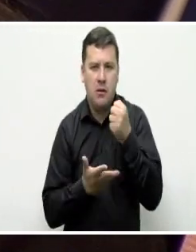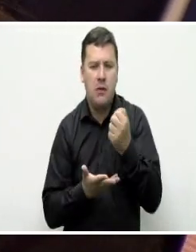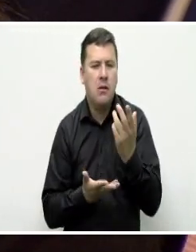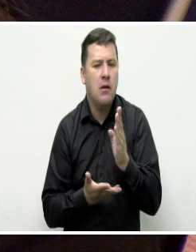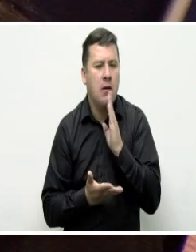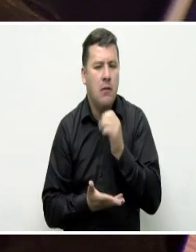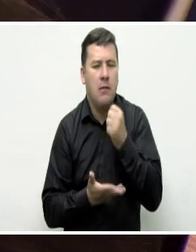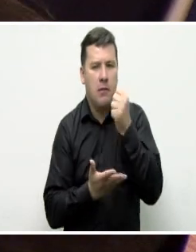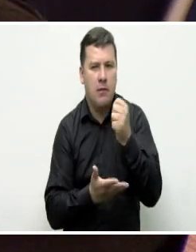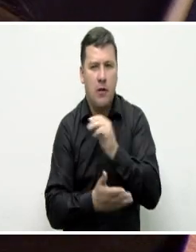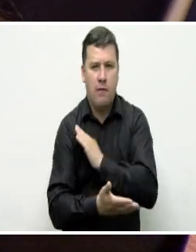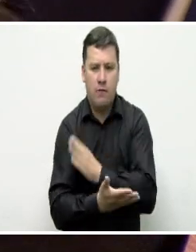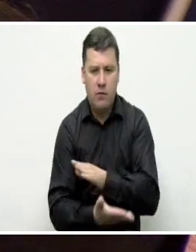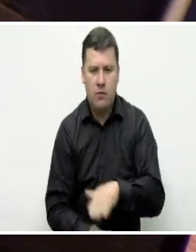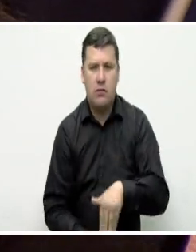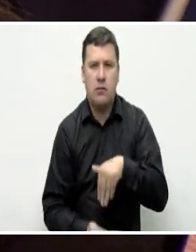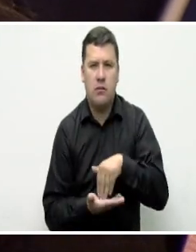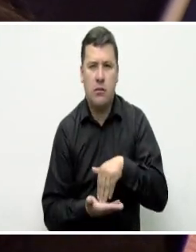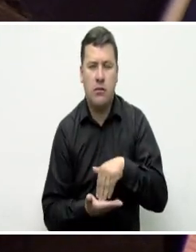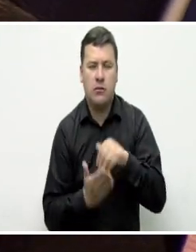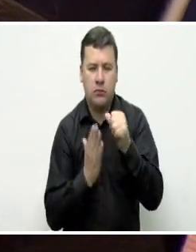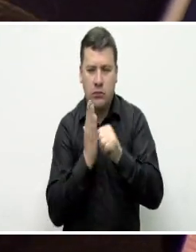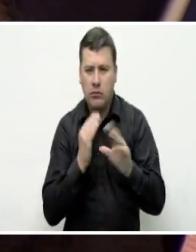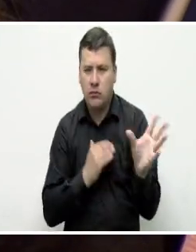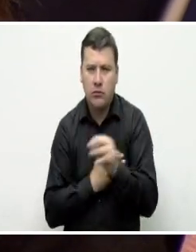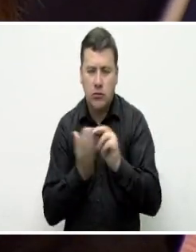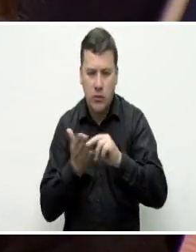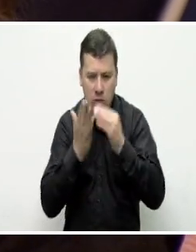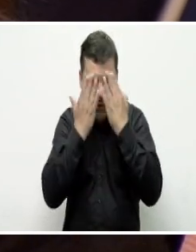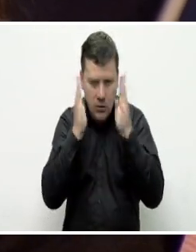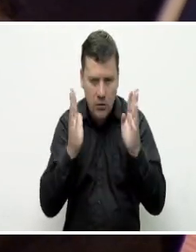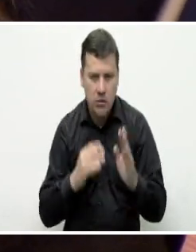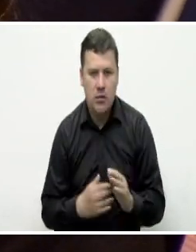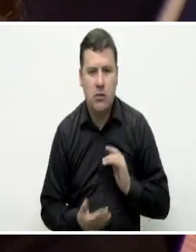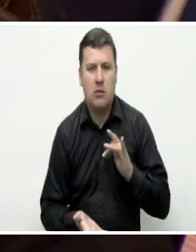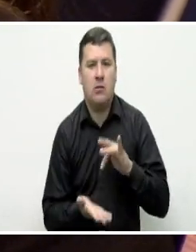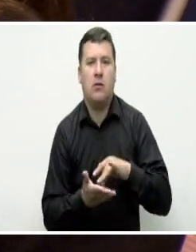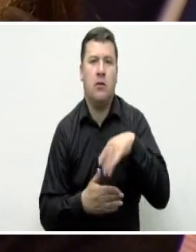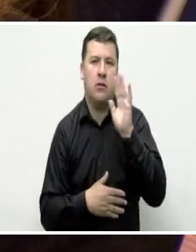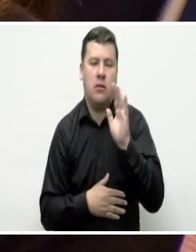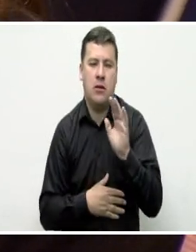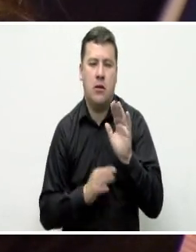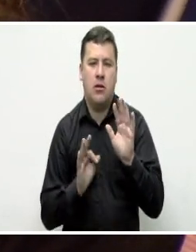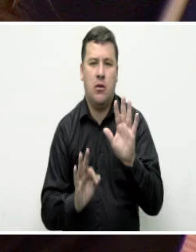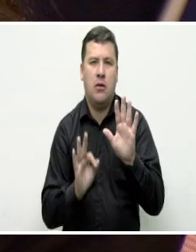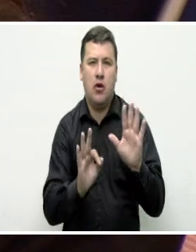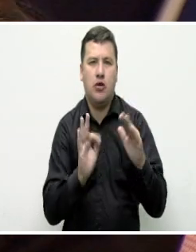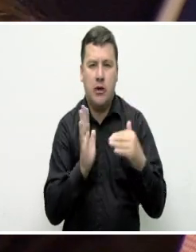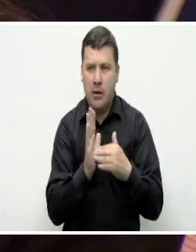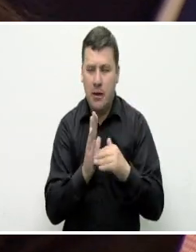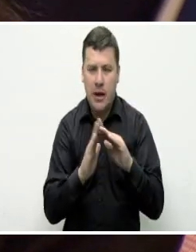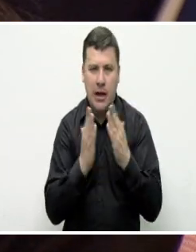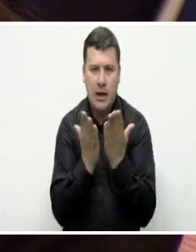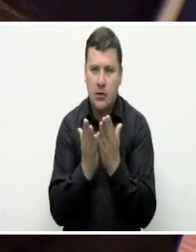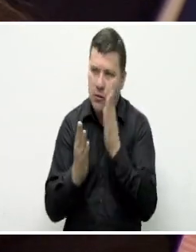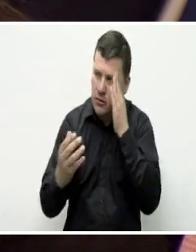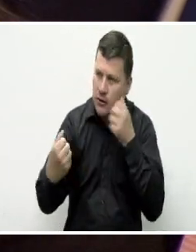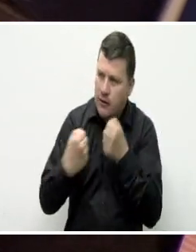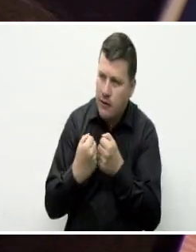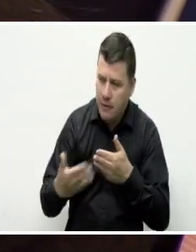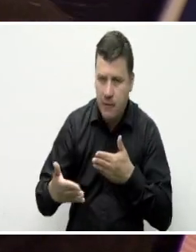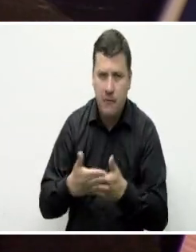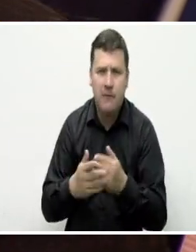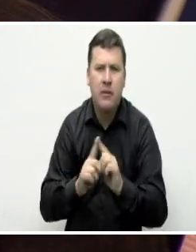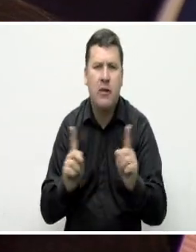fueron destinados a fortalecer el programa Todos Somos Democracia. Llegamos a más de 88.000 estudiantes